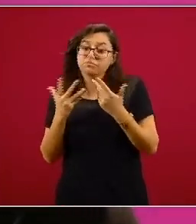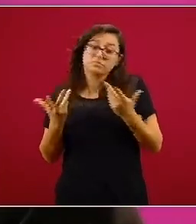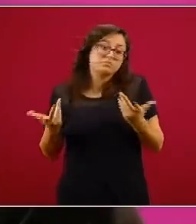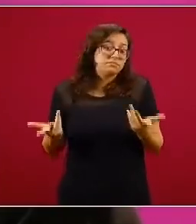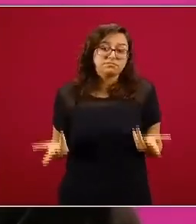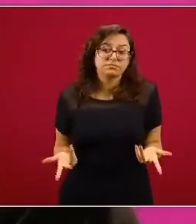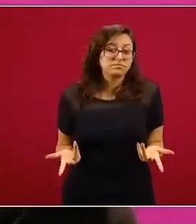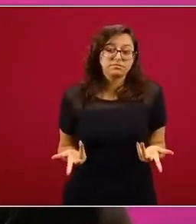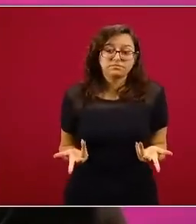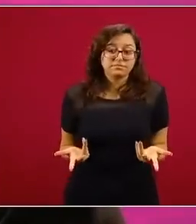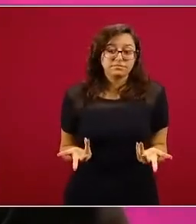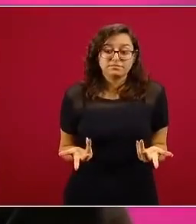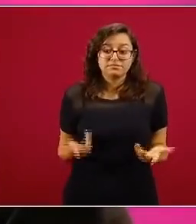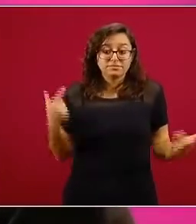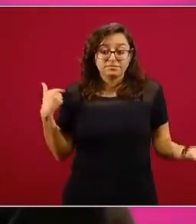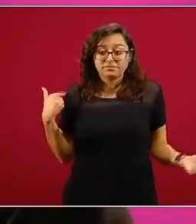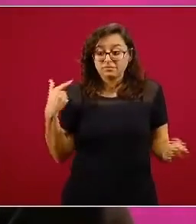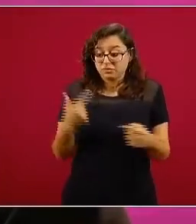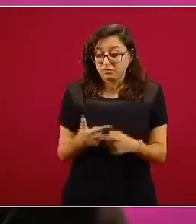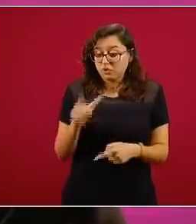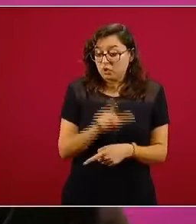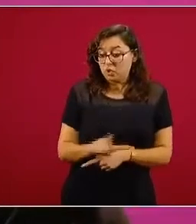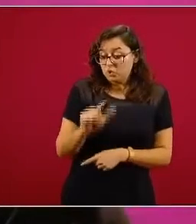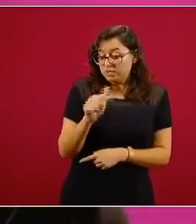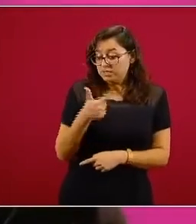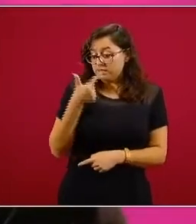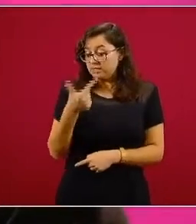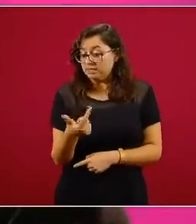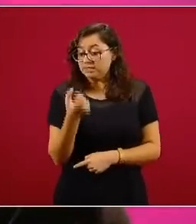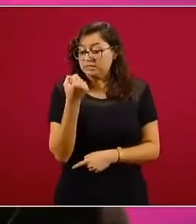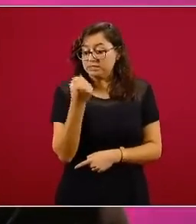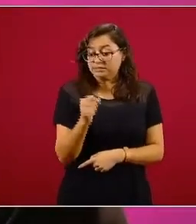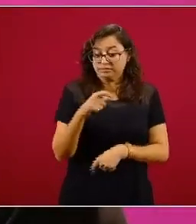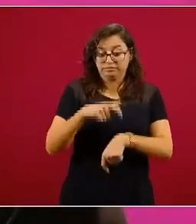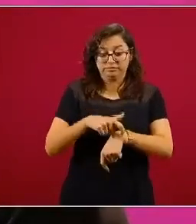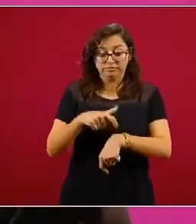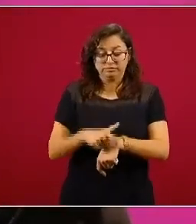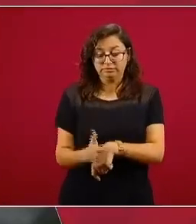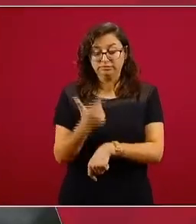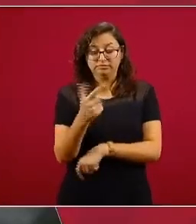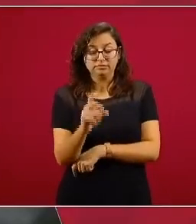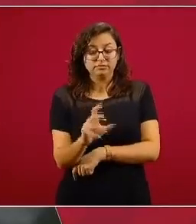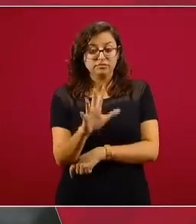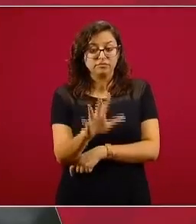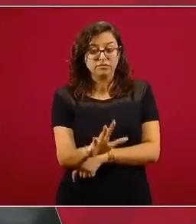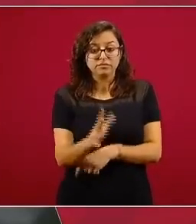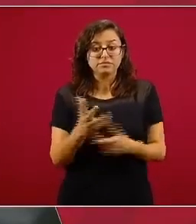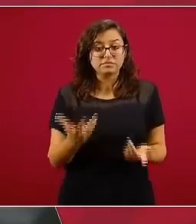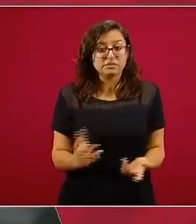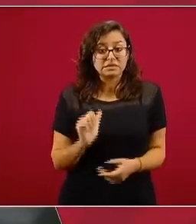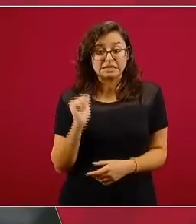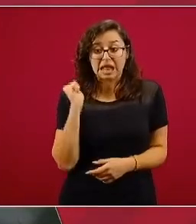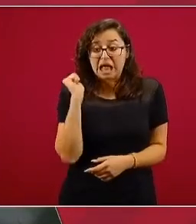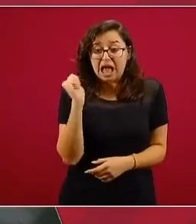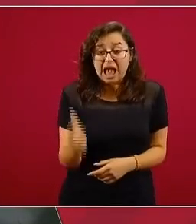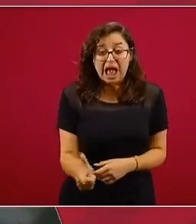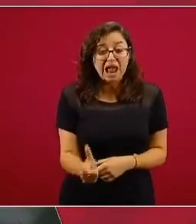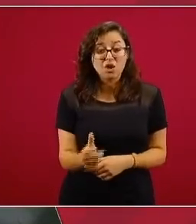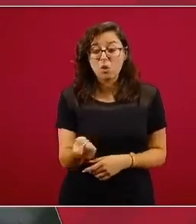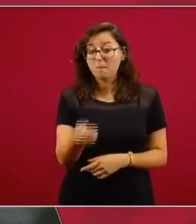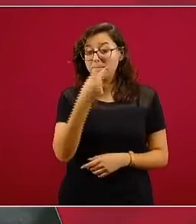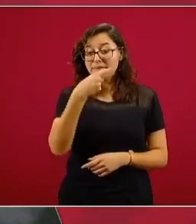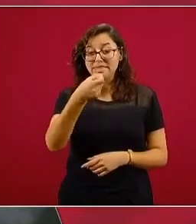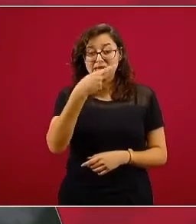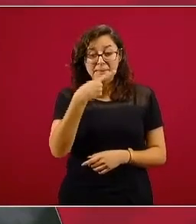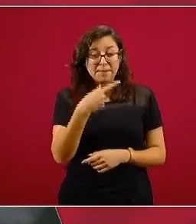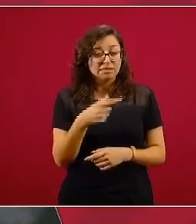minuto de hoy, lunes 7 de septiembre, 19:35 horas, no existe un solo